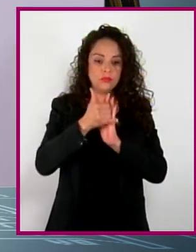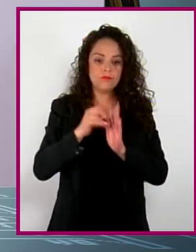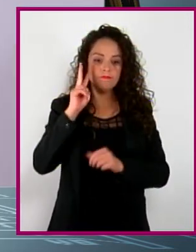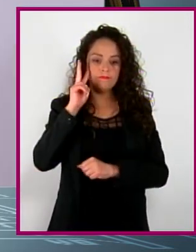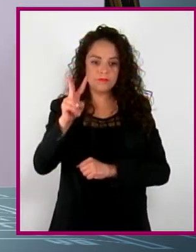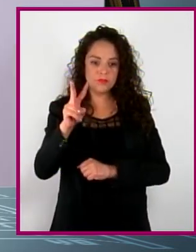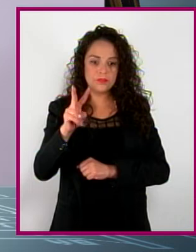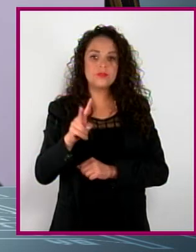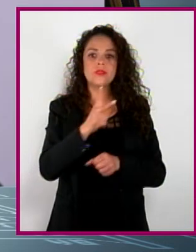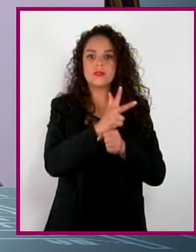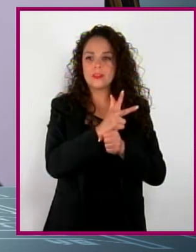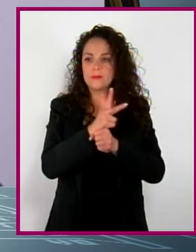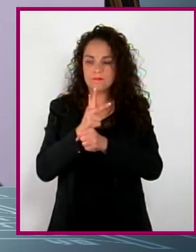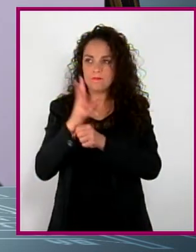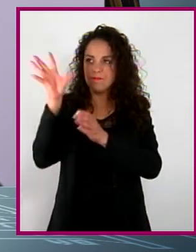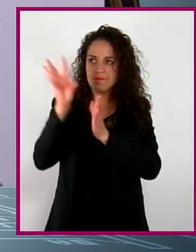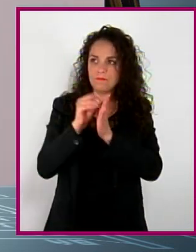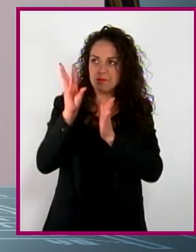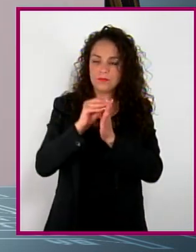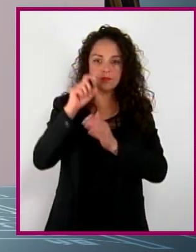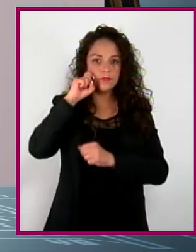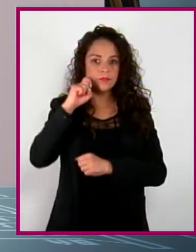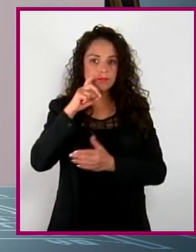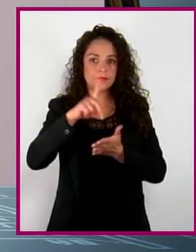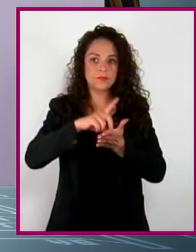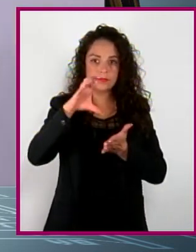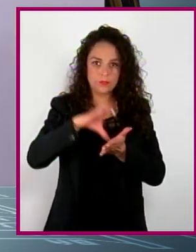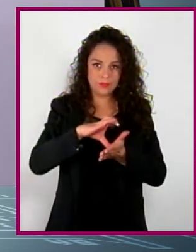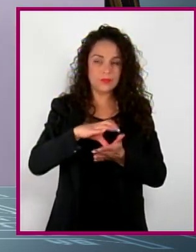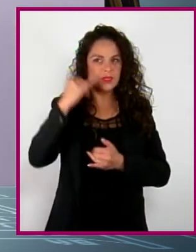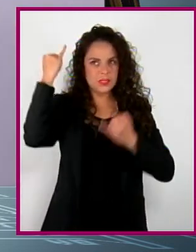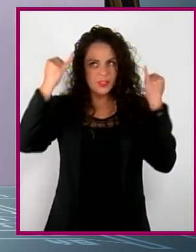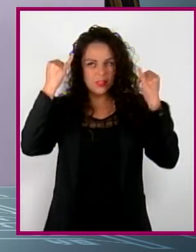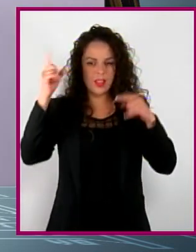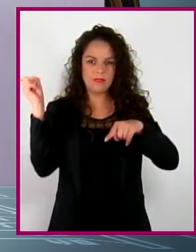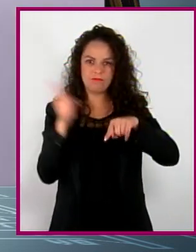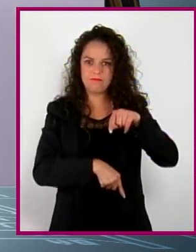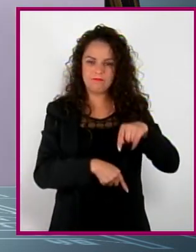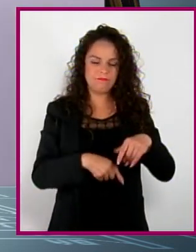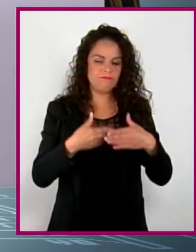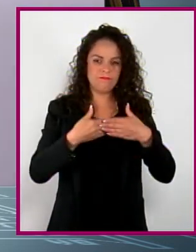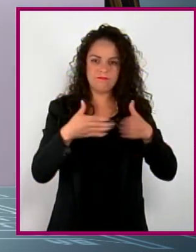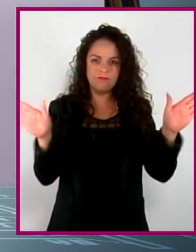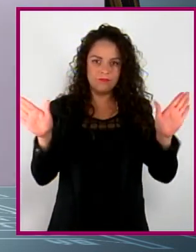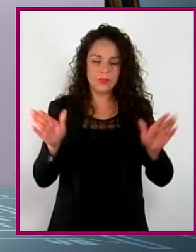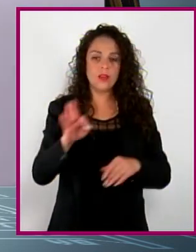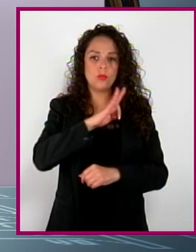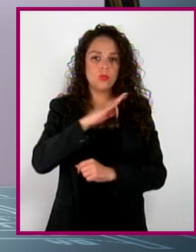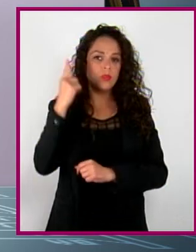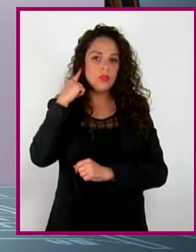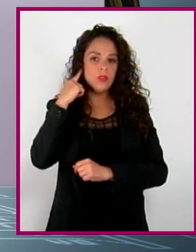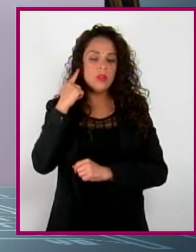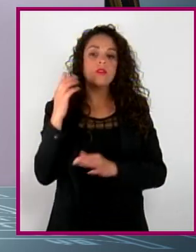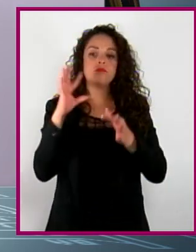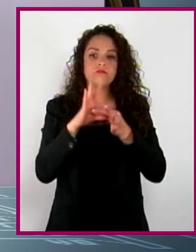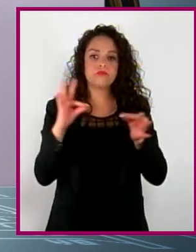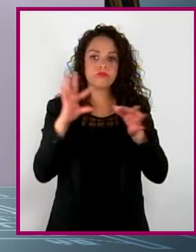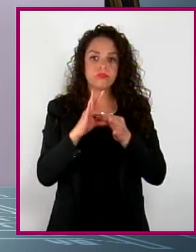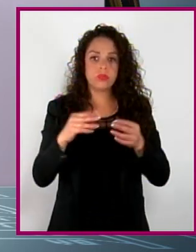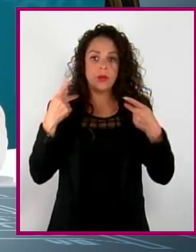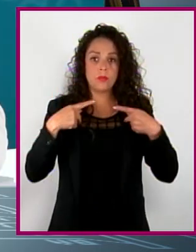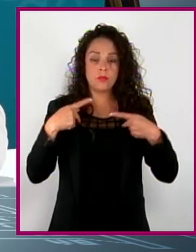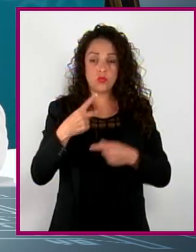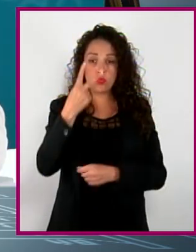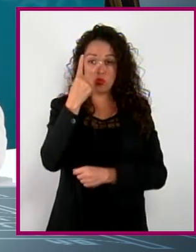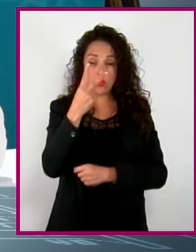documentales Sexualidad y Discapacidad, Derribar mitos y tabúes, en los que podrás oír el testimonio de 2 chicas con discapacidad